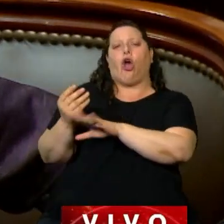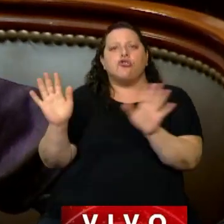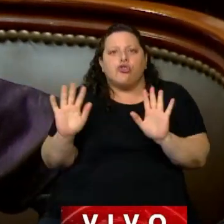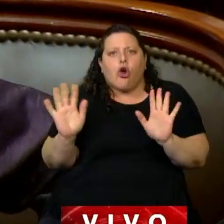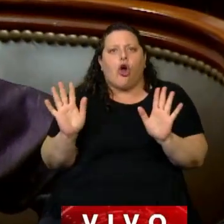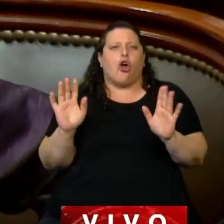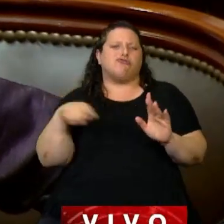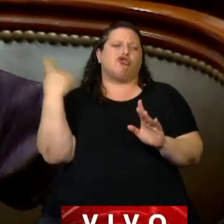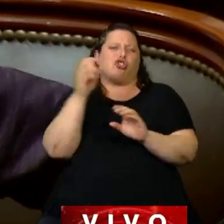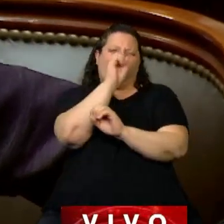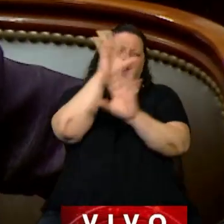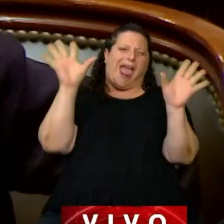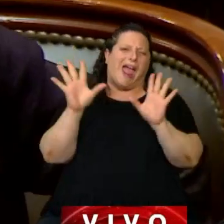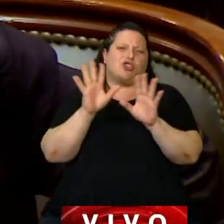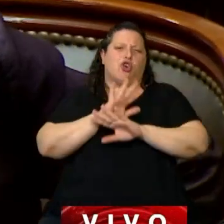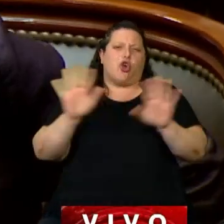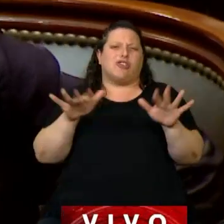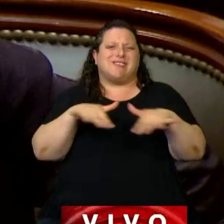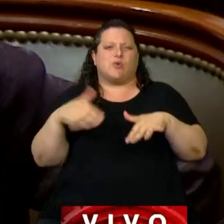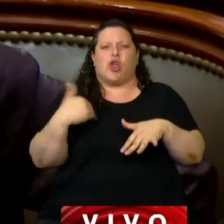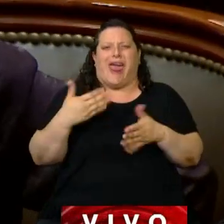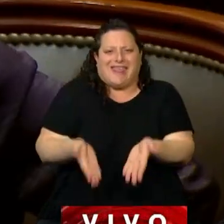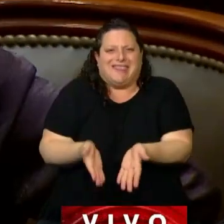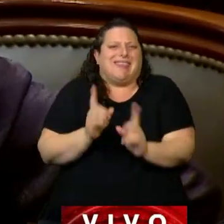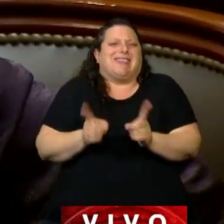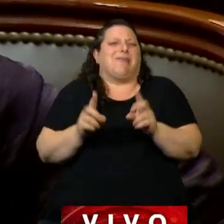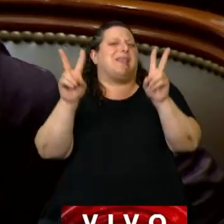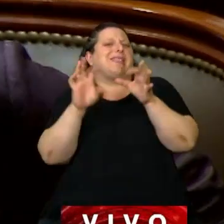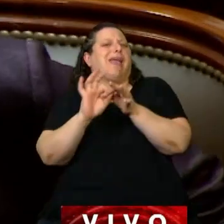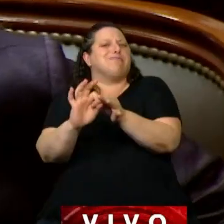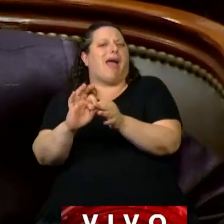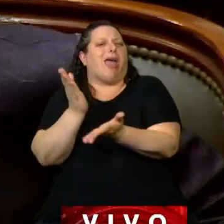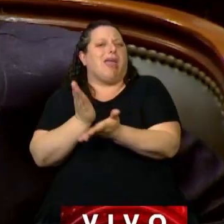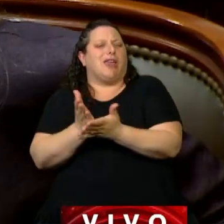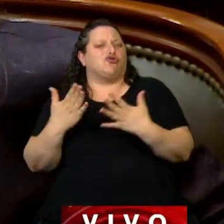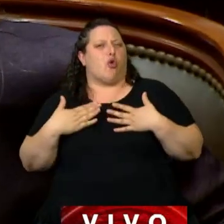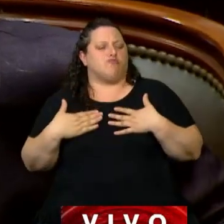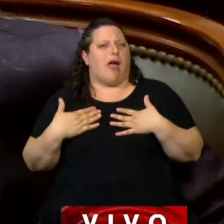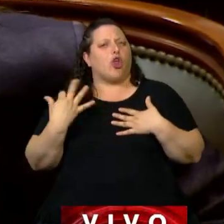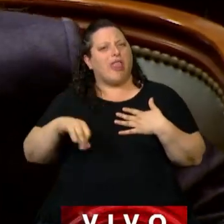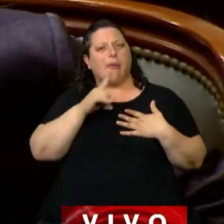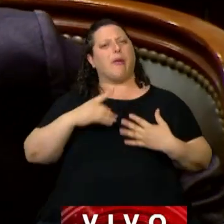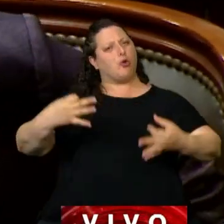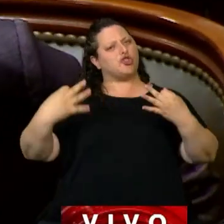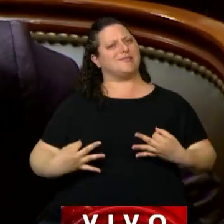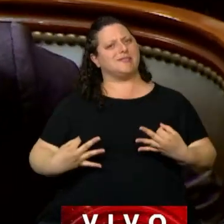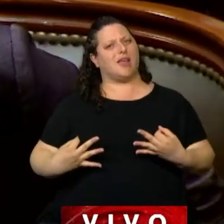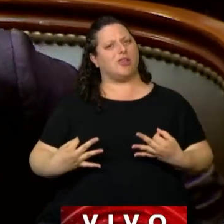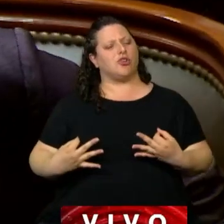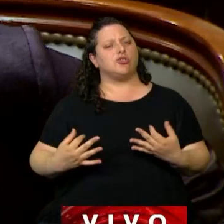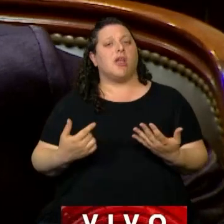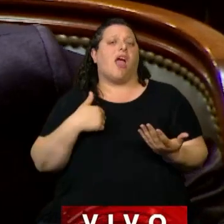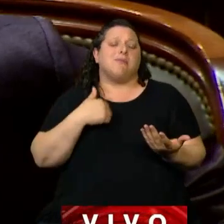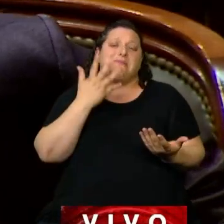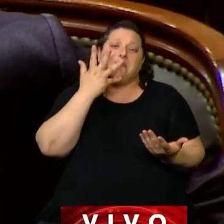política de la Argentina del 83 adelante y alcohol del radicalismo los Derechos Humanos entonces seamos serios entonces me encanta